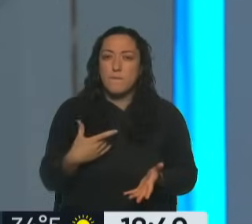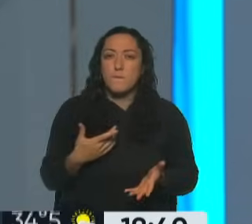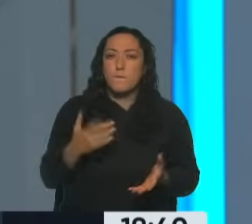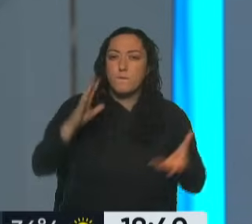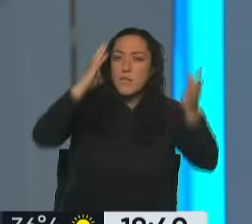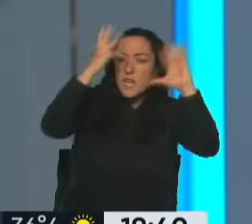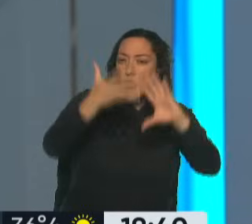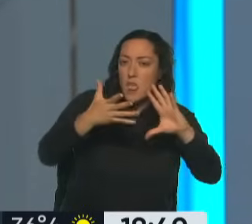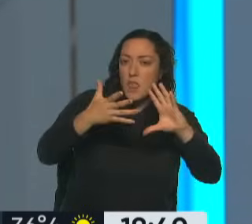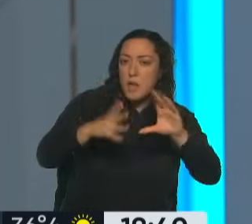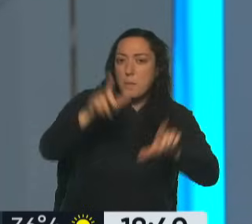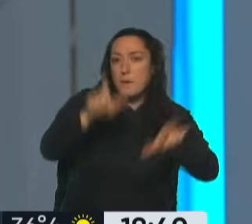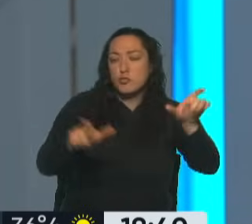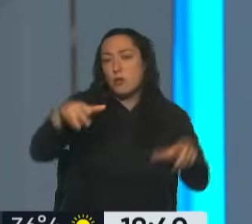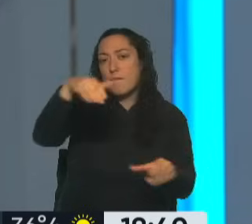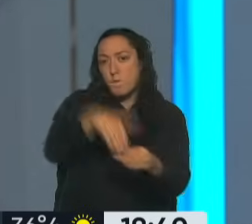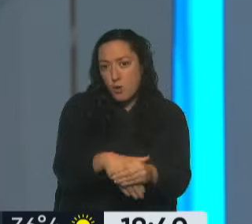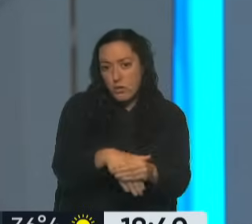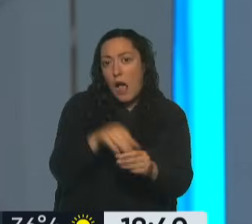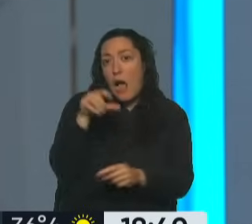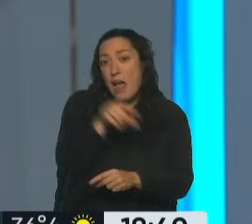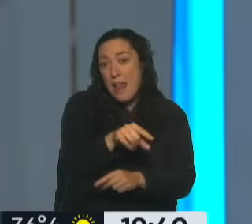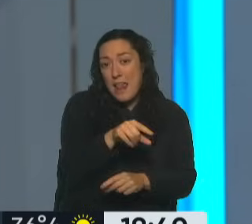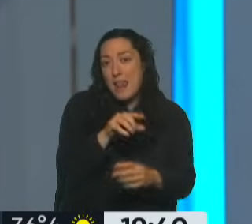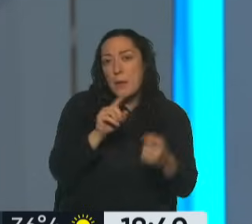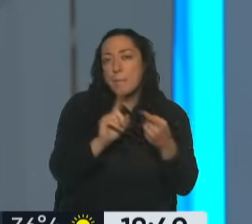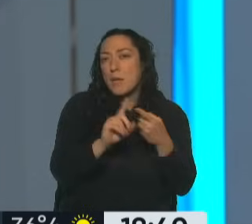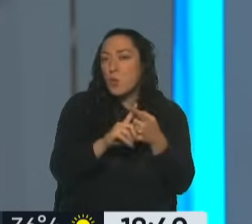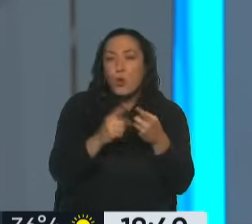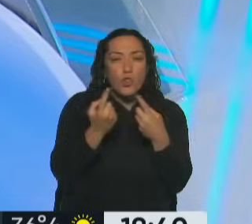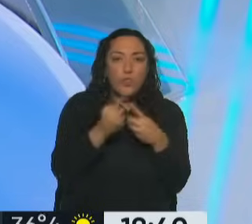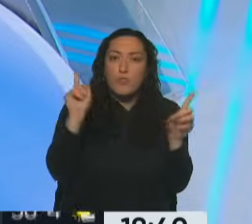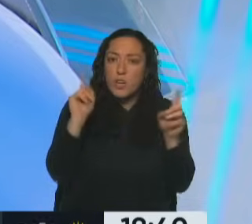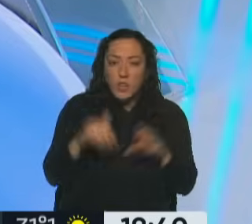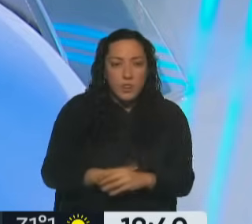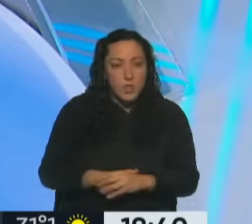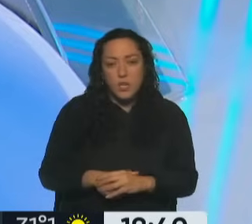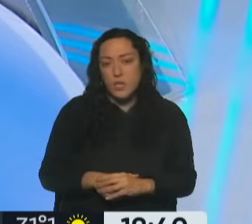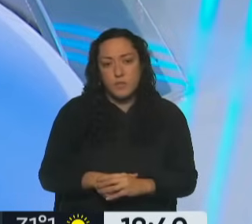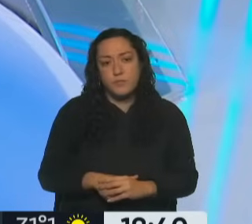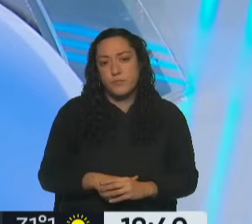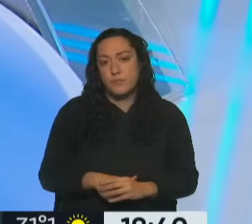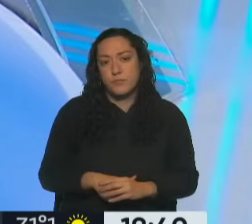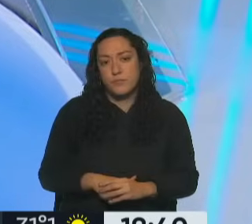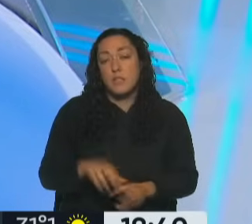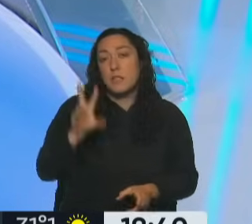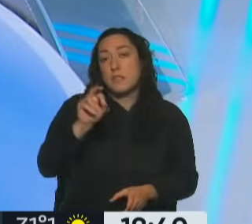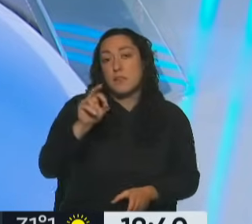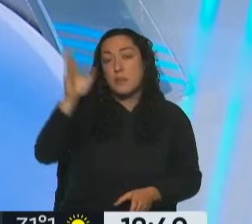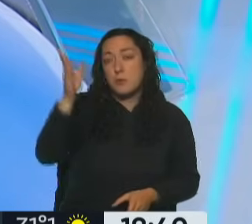Javier Milei establece con su electorado es un vínculo de otro orden, ¿no? Digamos, sobre todo con ese primer